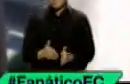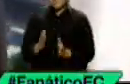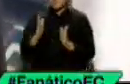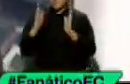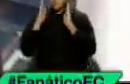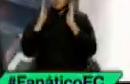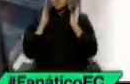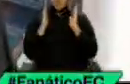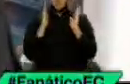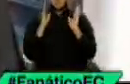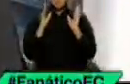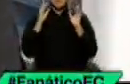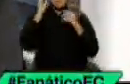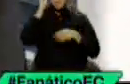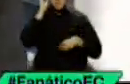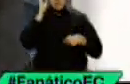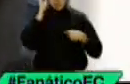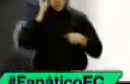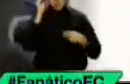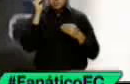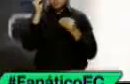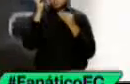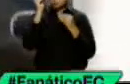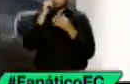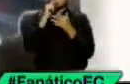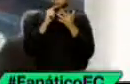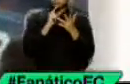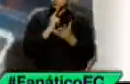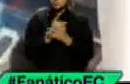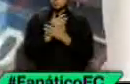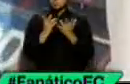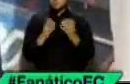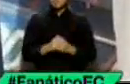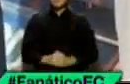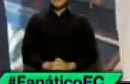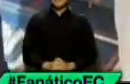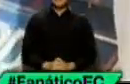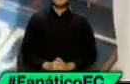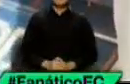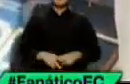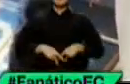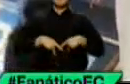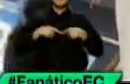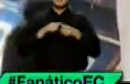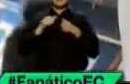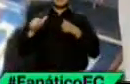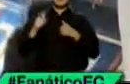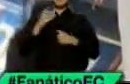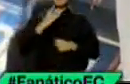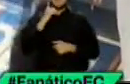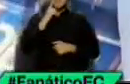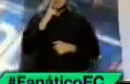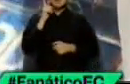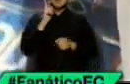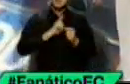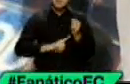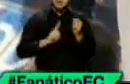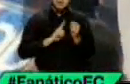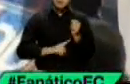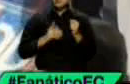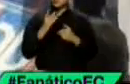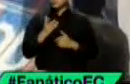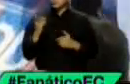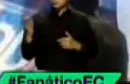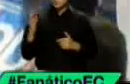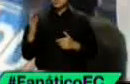mí y los valores que me han pasado. Viví lejos de mi padre, mis hermanos,